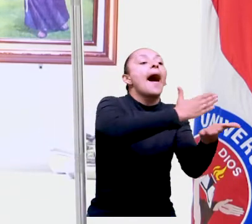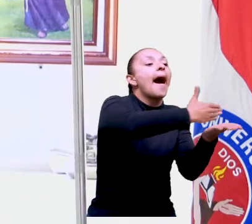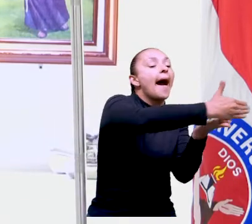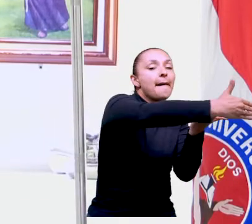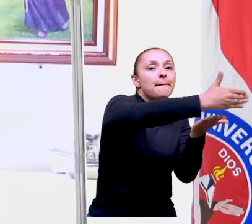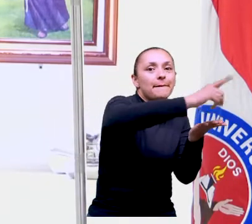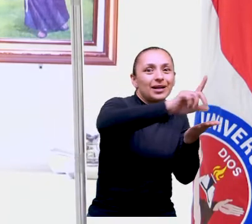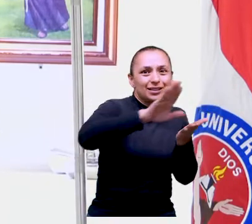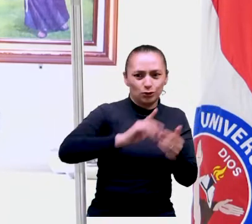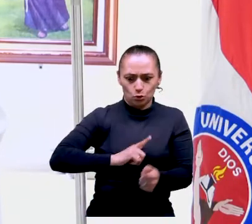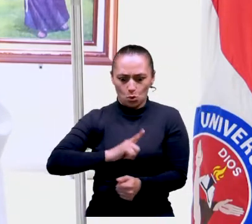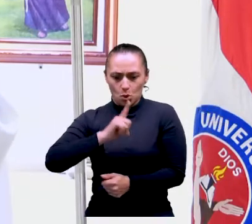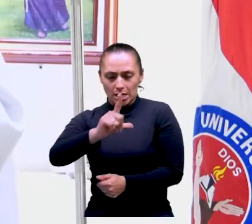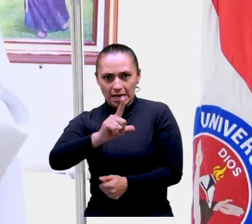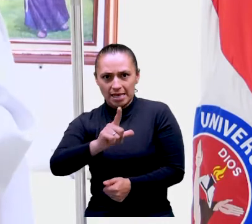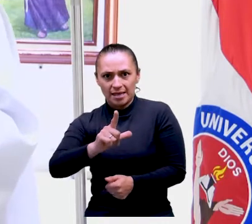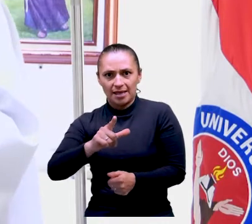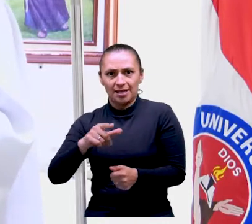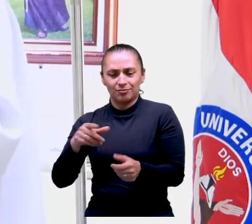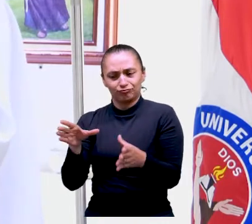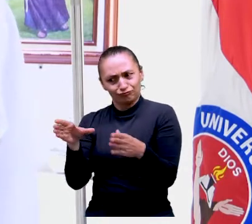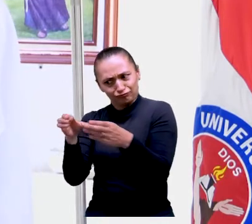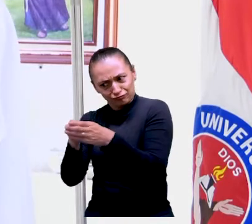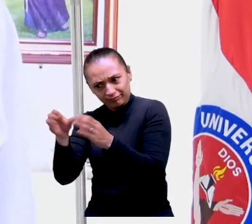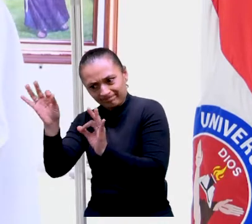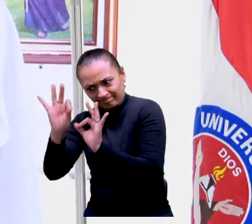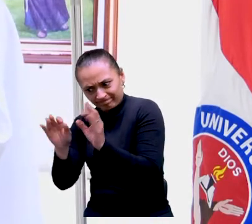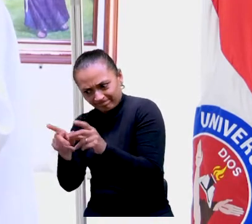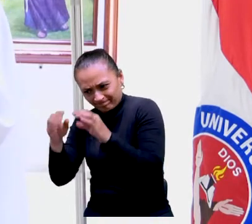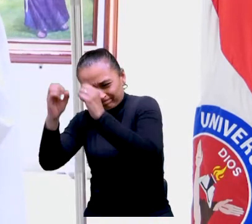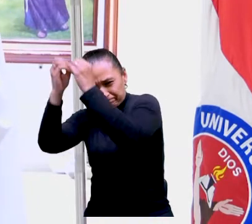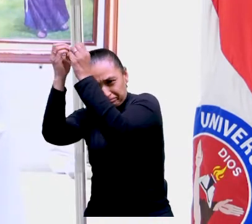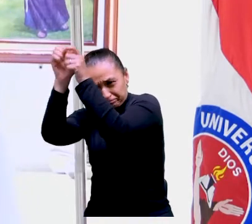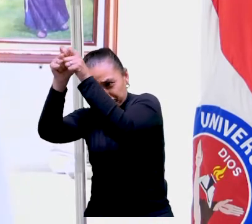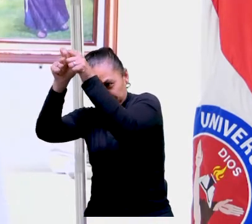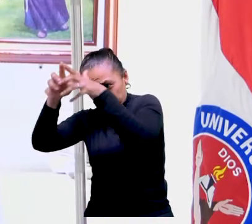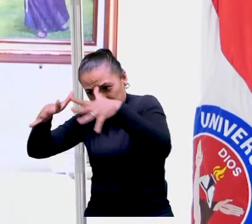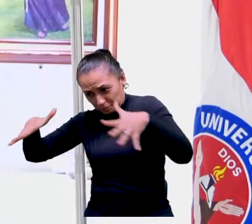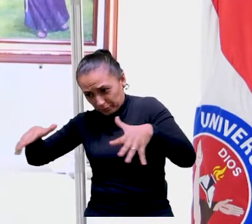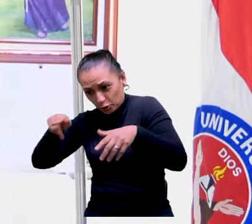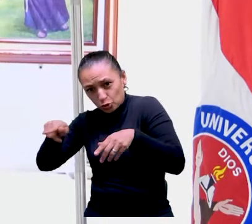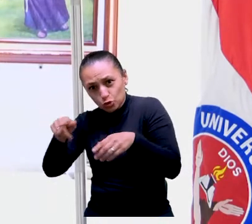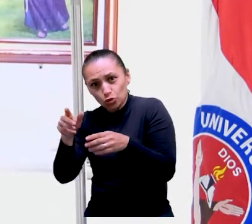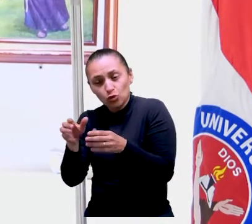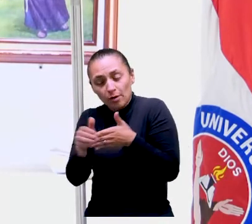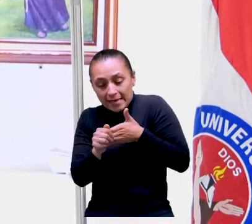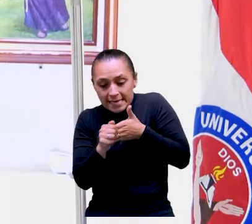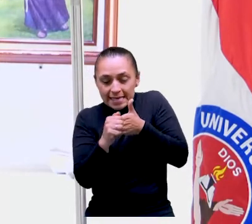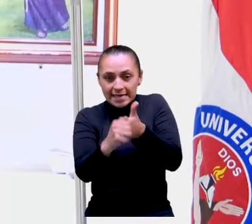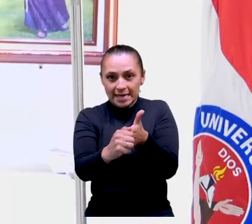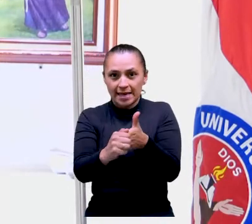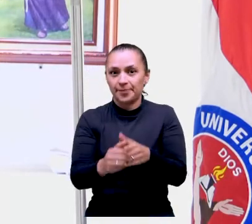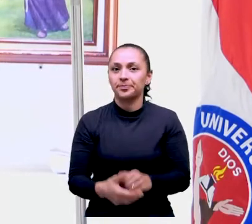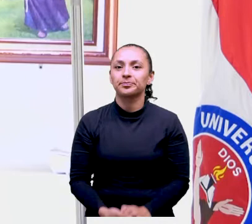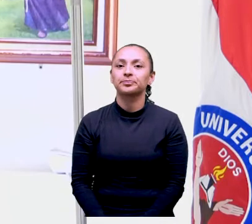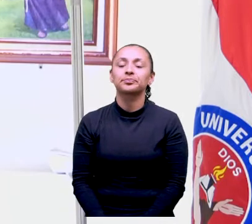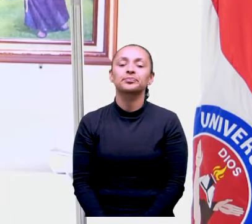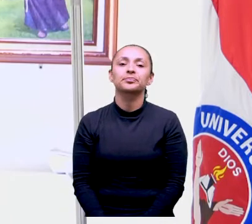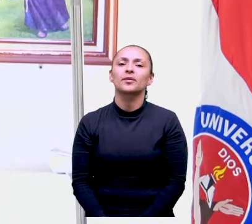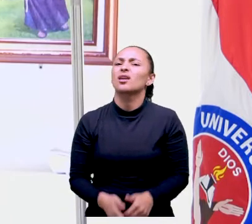no podemos dejar a un lado la presencia de un líder de una organización de una estructura que nos